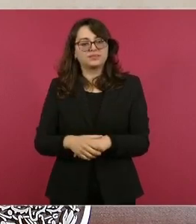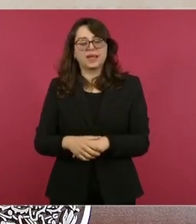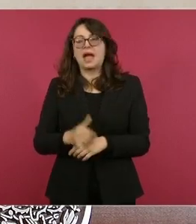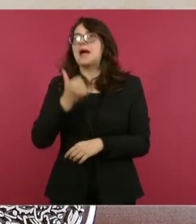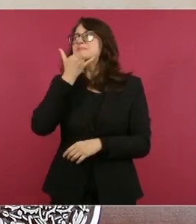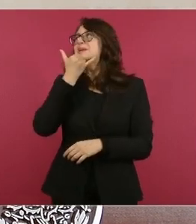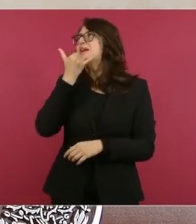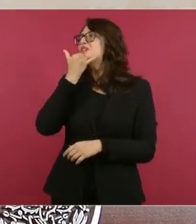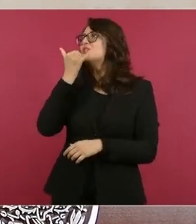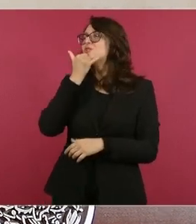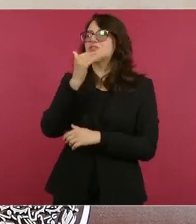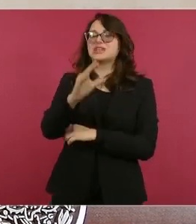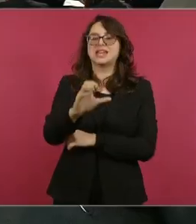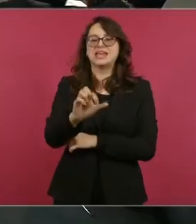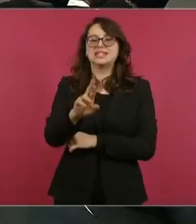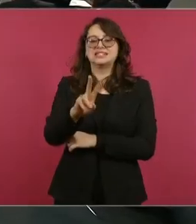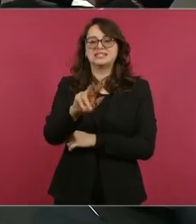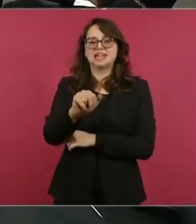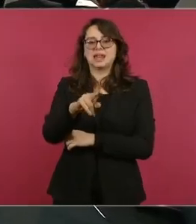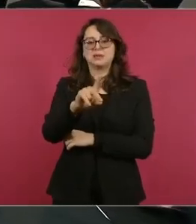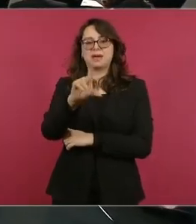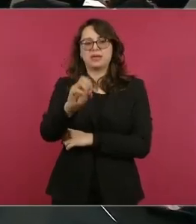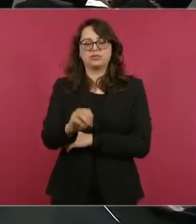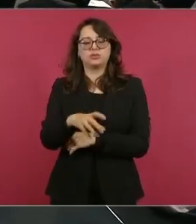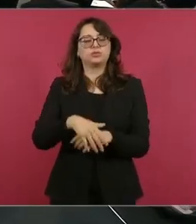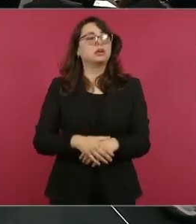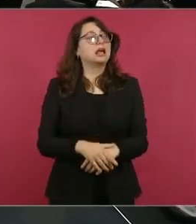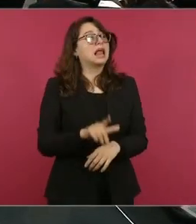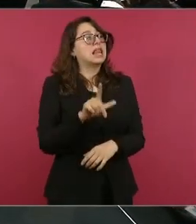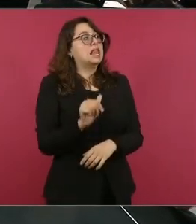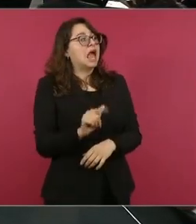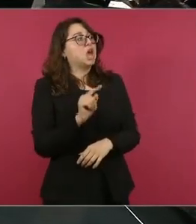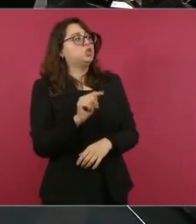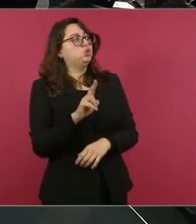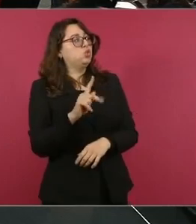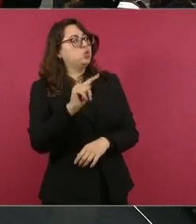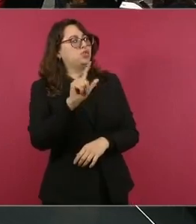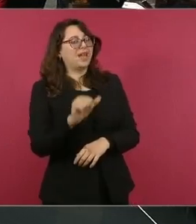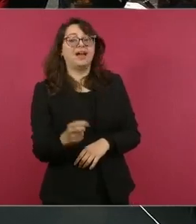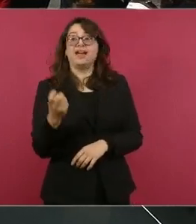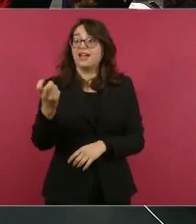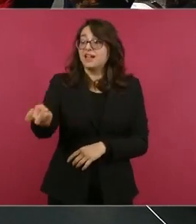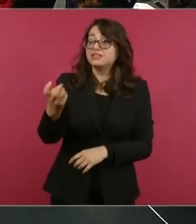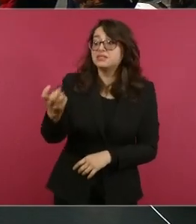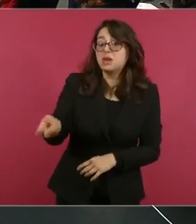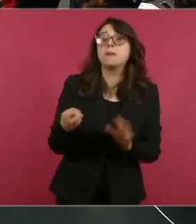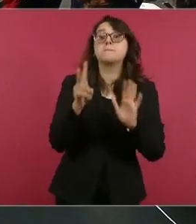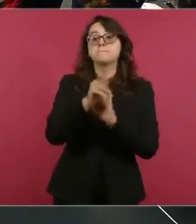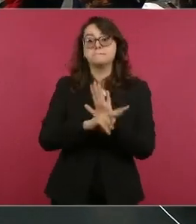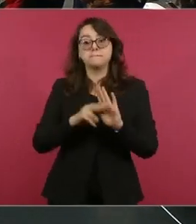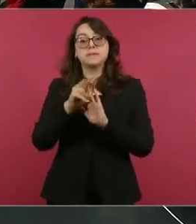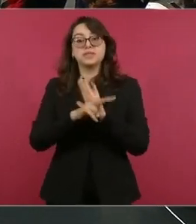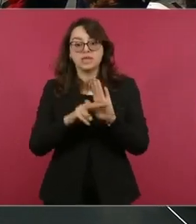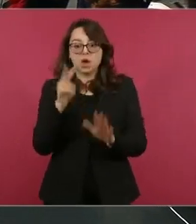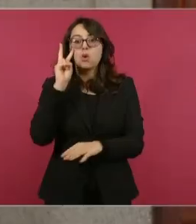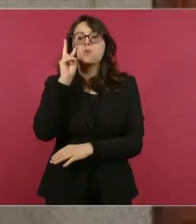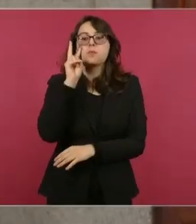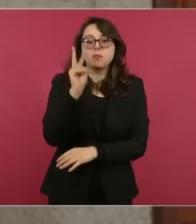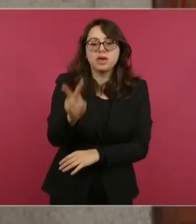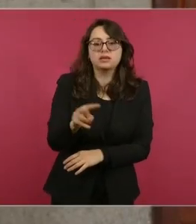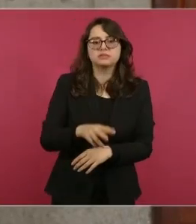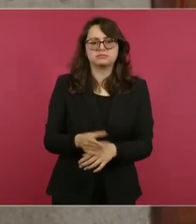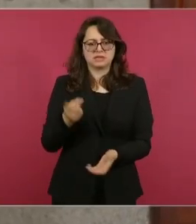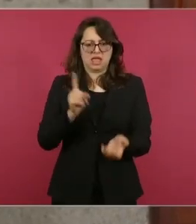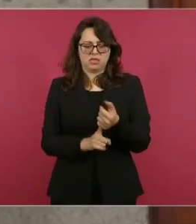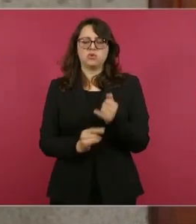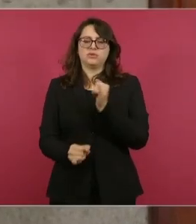Servando. La Tuta. Sí, vean ese video, seguramente lo van a encontrar en las